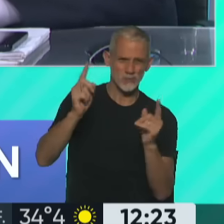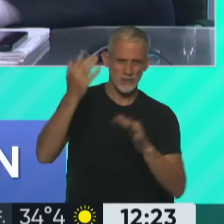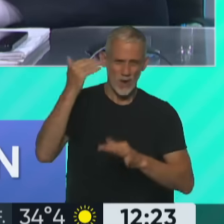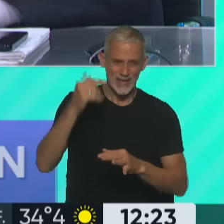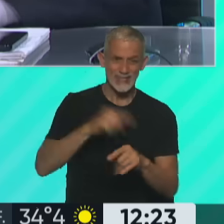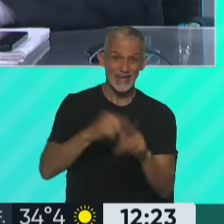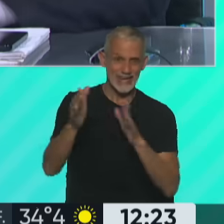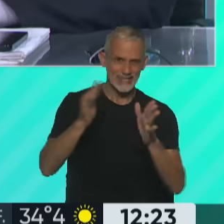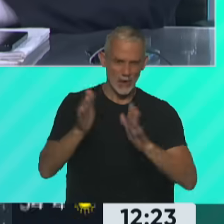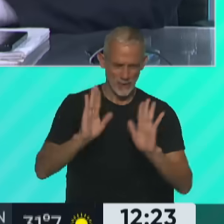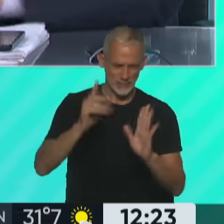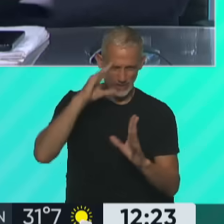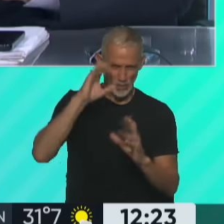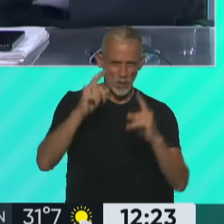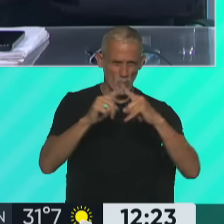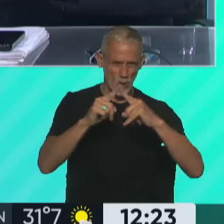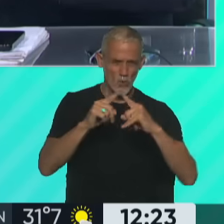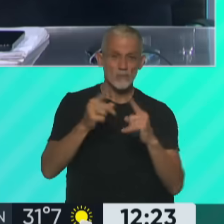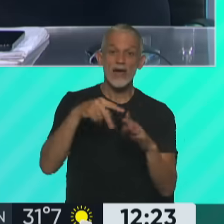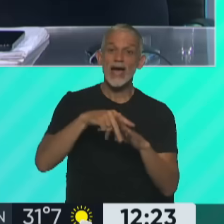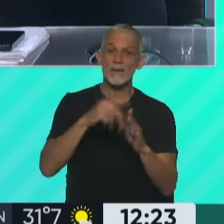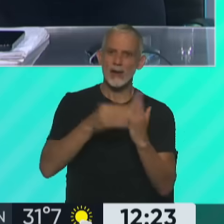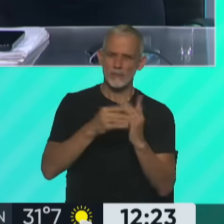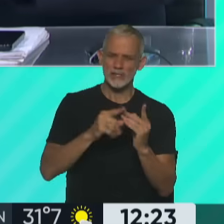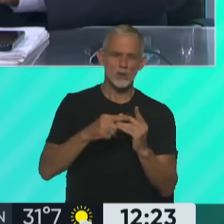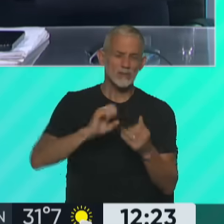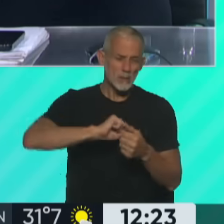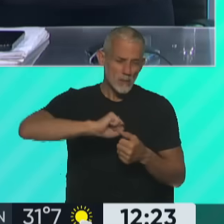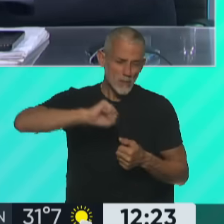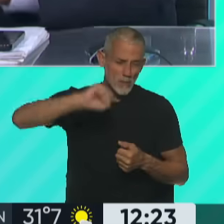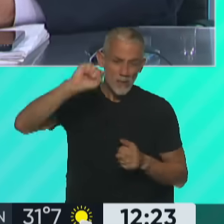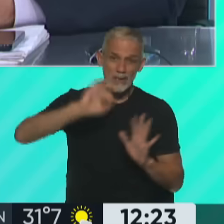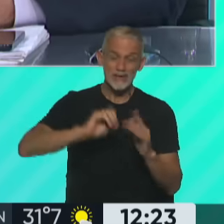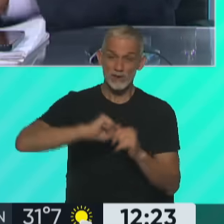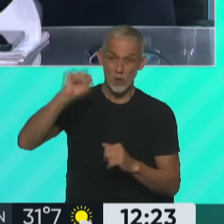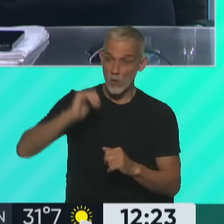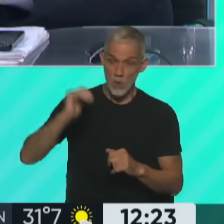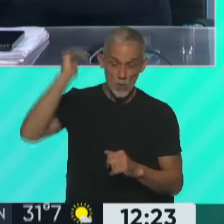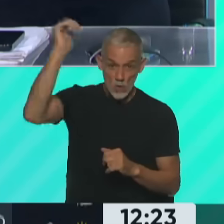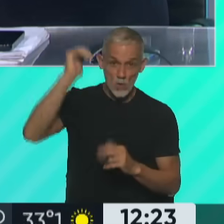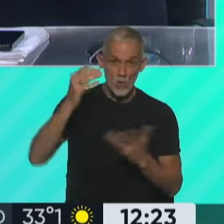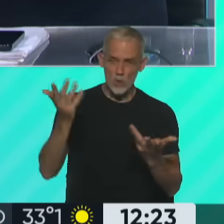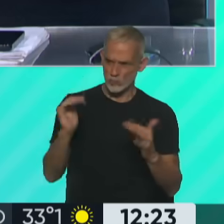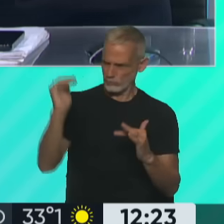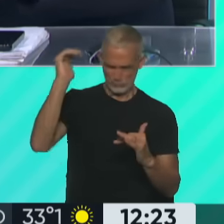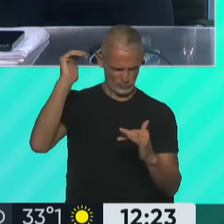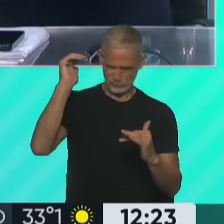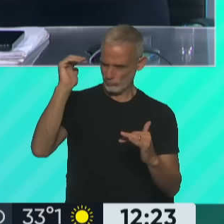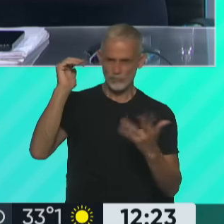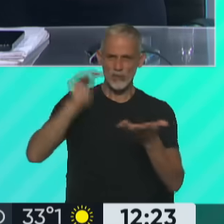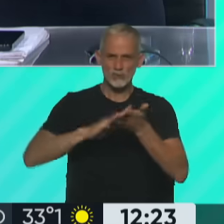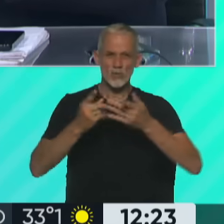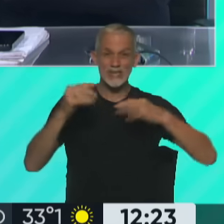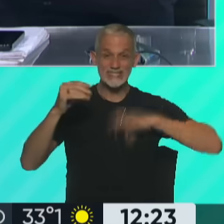la etapa de la convertibilidad de Cavallo. Primero una muy fuerte hiperinflación que puso a esos sectores por encima del resto en cuanto a